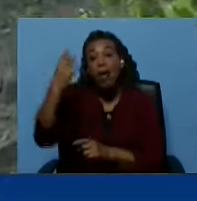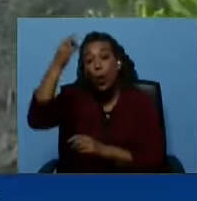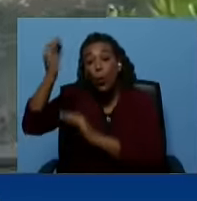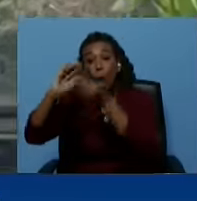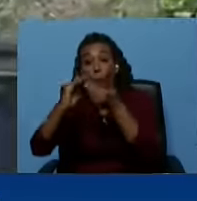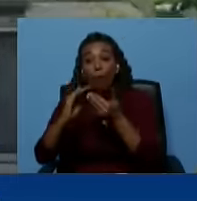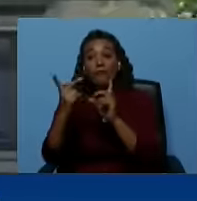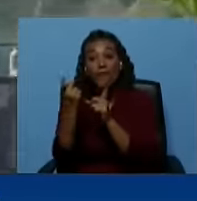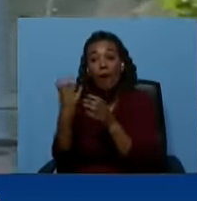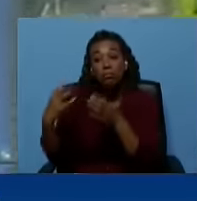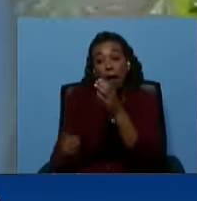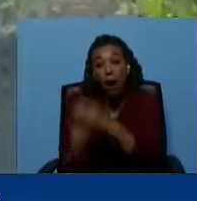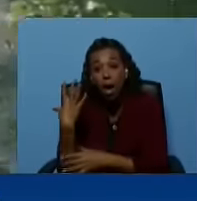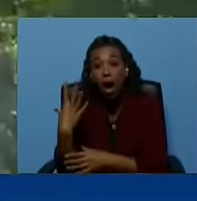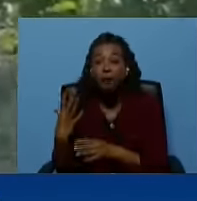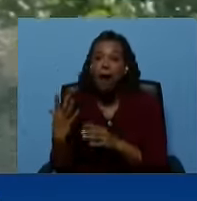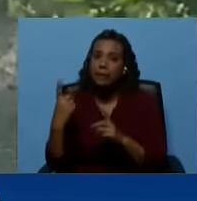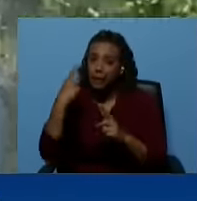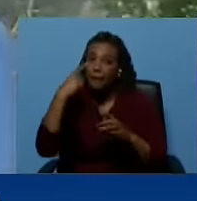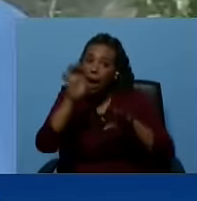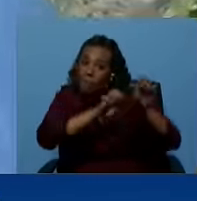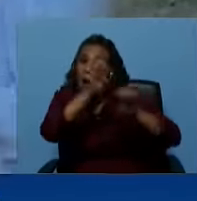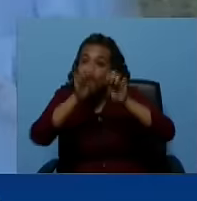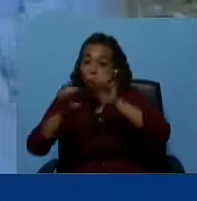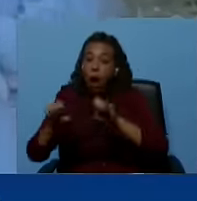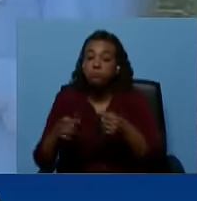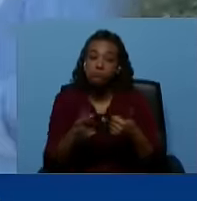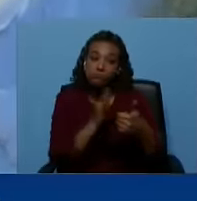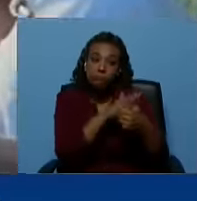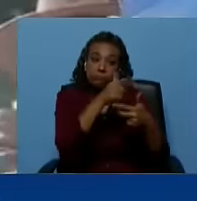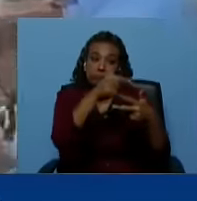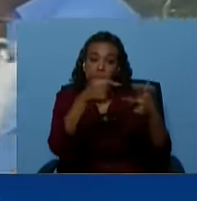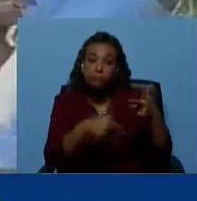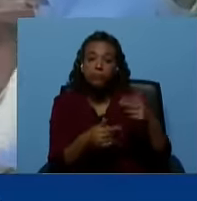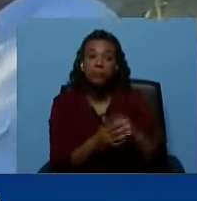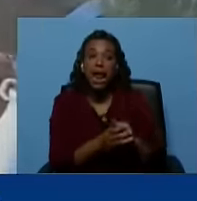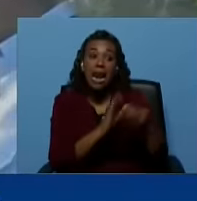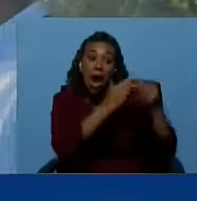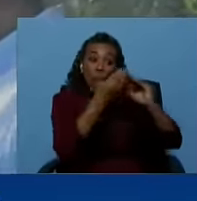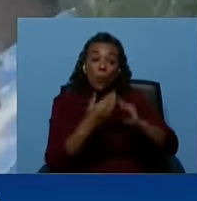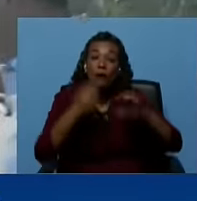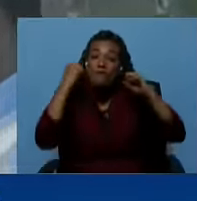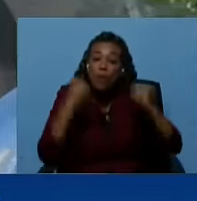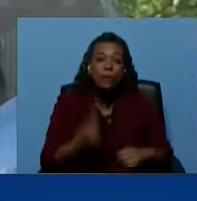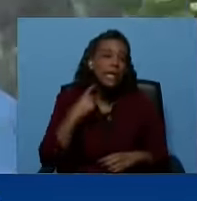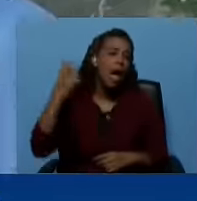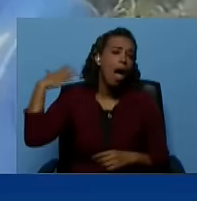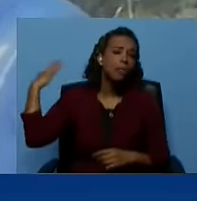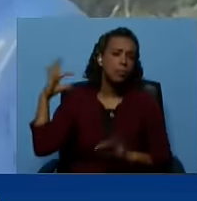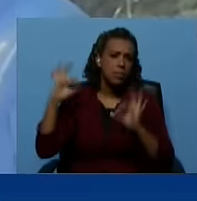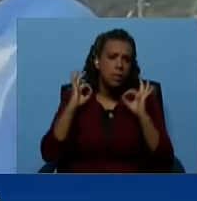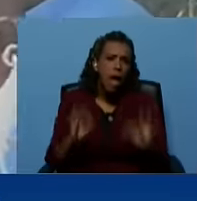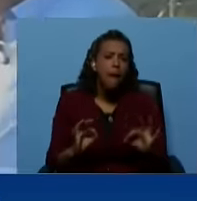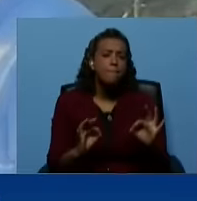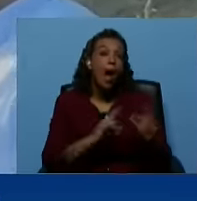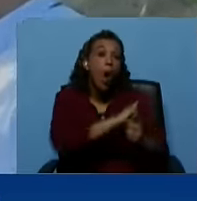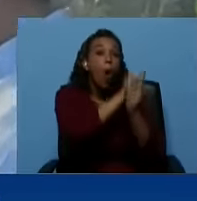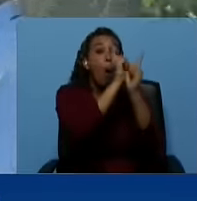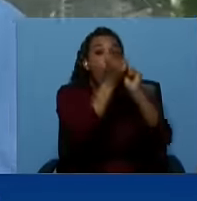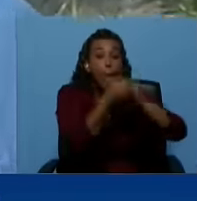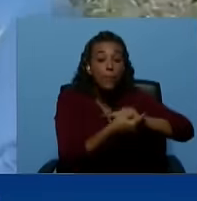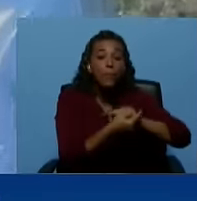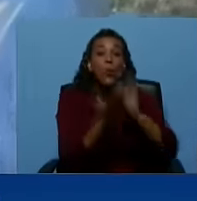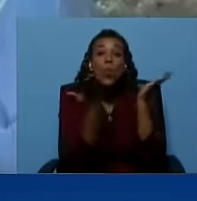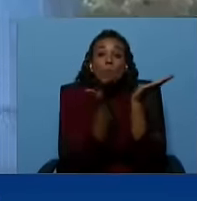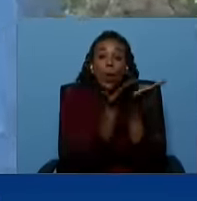y los circuitos comunales son tres niveles las comunas más consolidadas deen convertirse en una